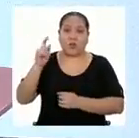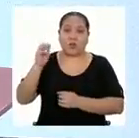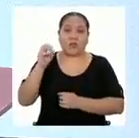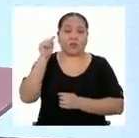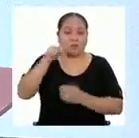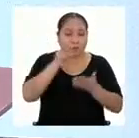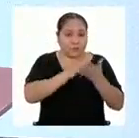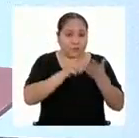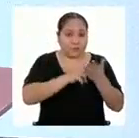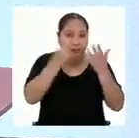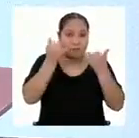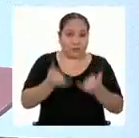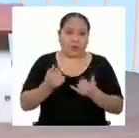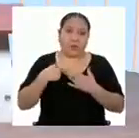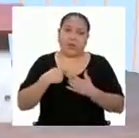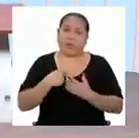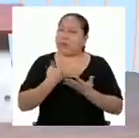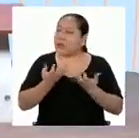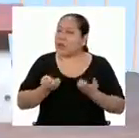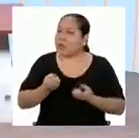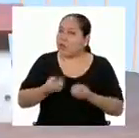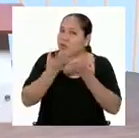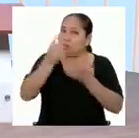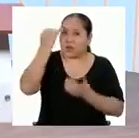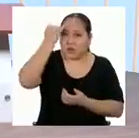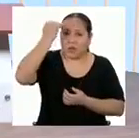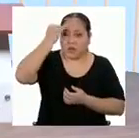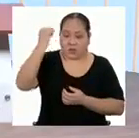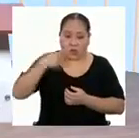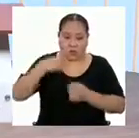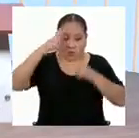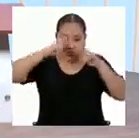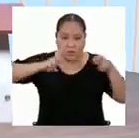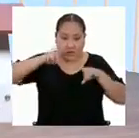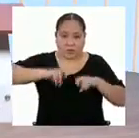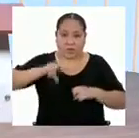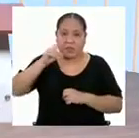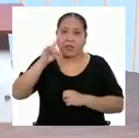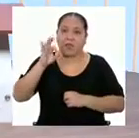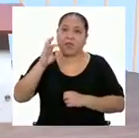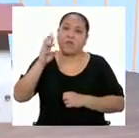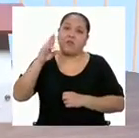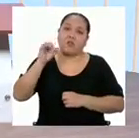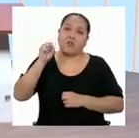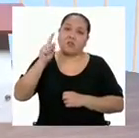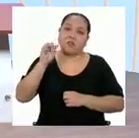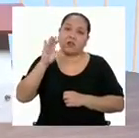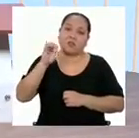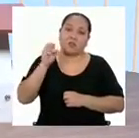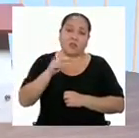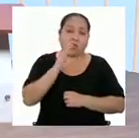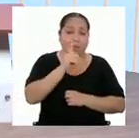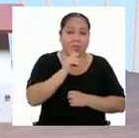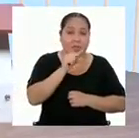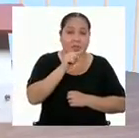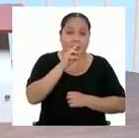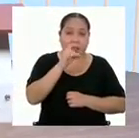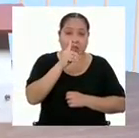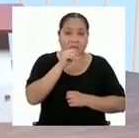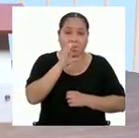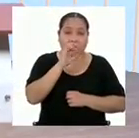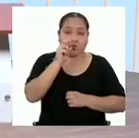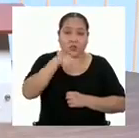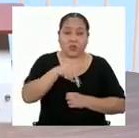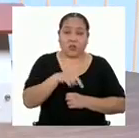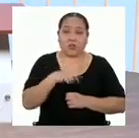hoy, tengo una sugerencia que quisiera proponer. Mientras estaba investigando lo de deforestación y degradación, encontré un viejo escrito